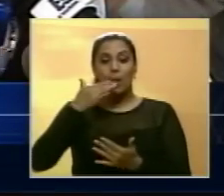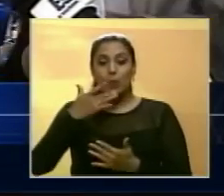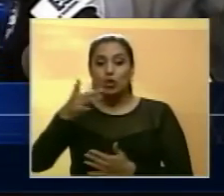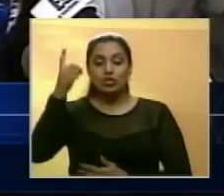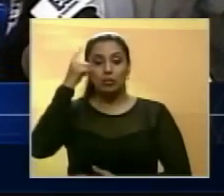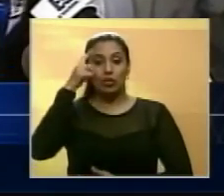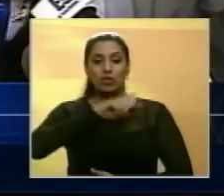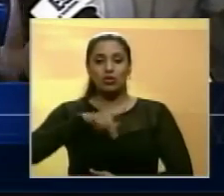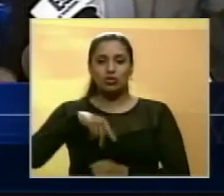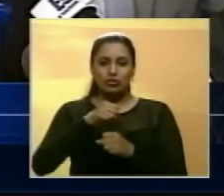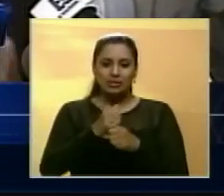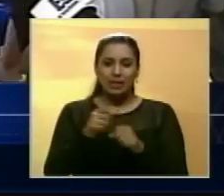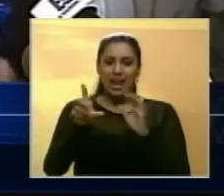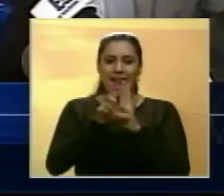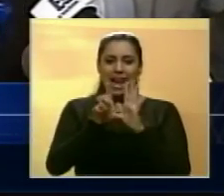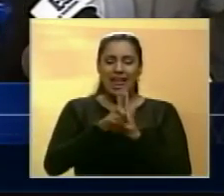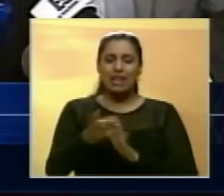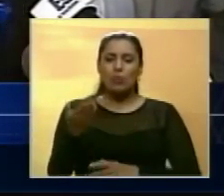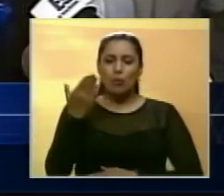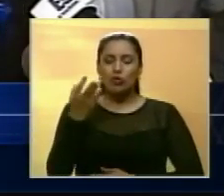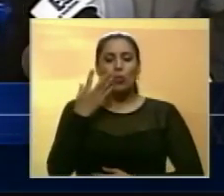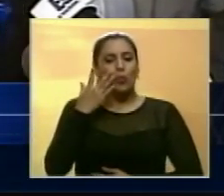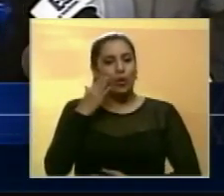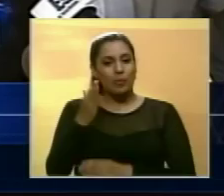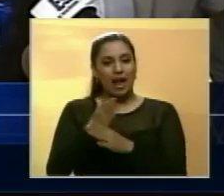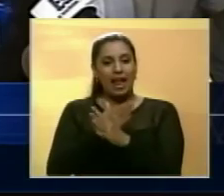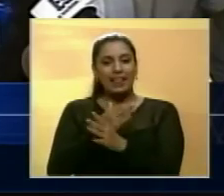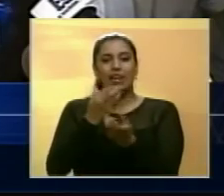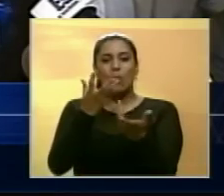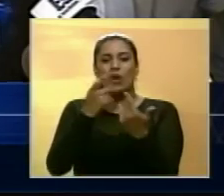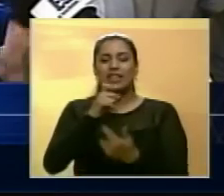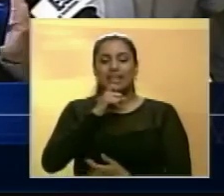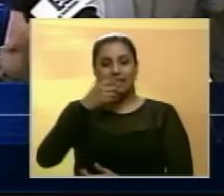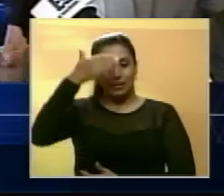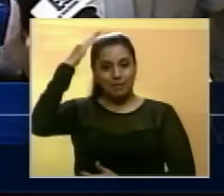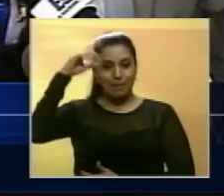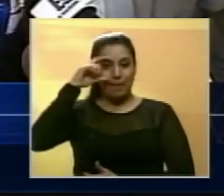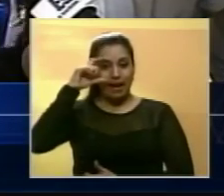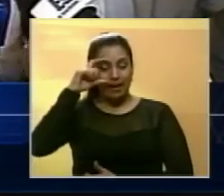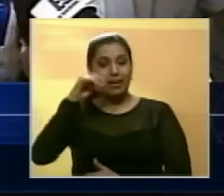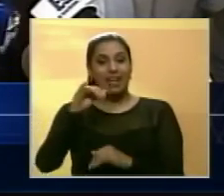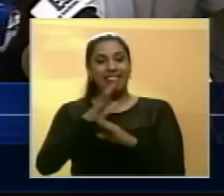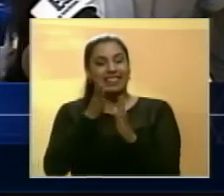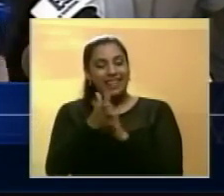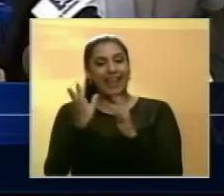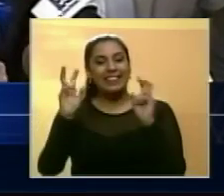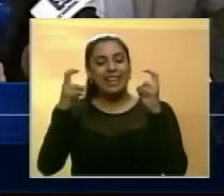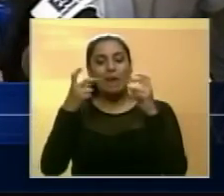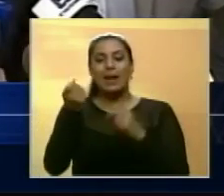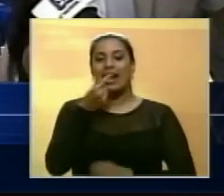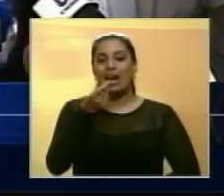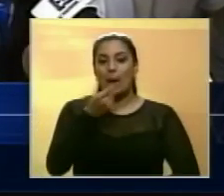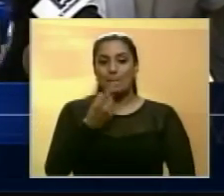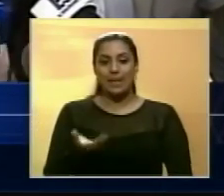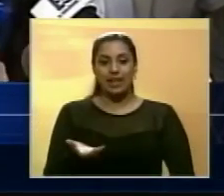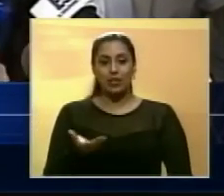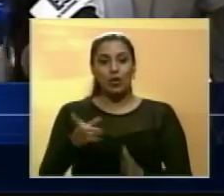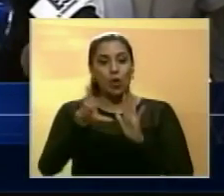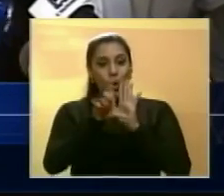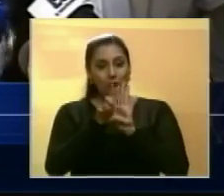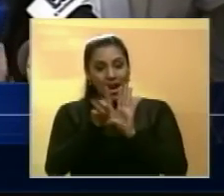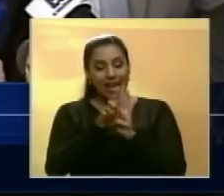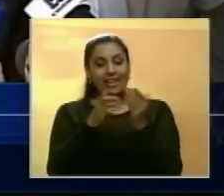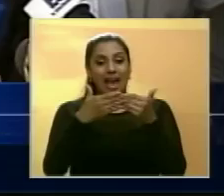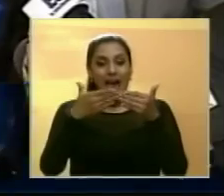próximos días esperamos una ley muy importante, como lo señaló el presidente Ramos Alup, que tiene que ver con el tema de las medicinas. Es la ley